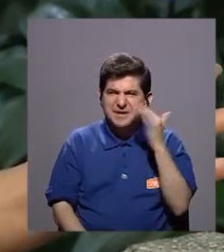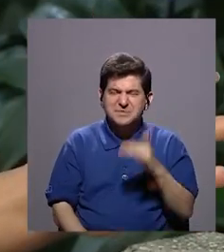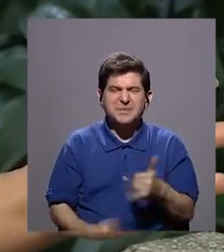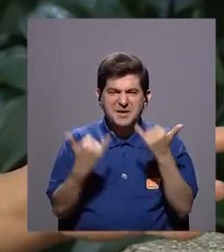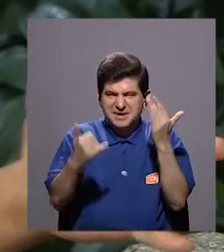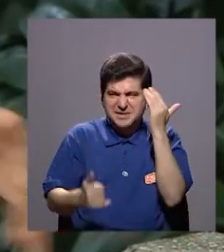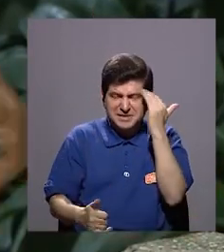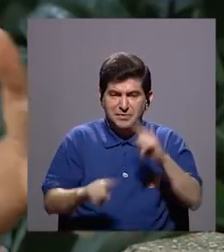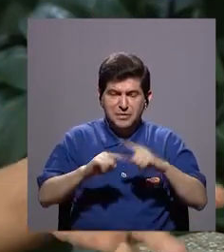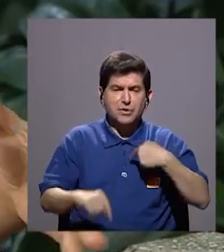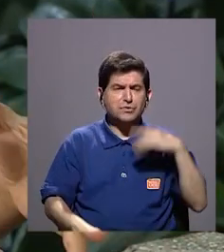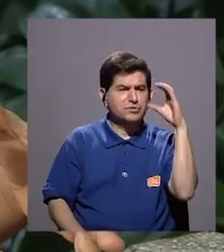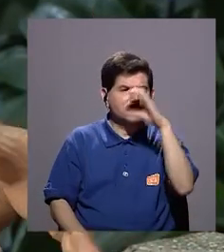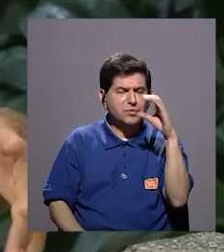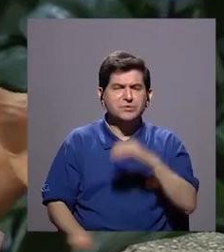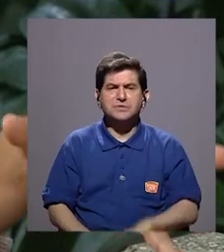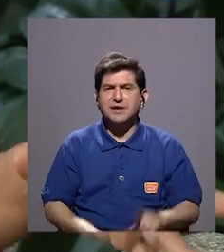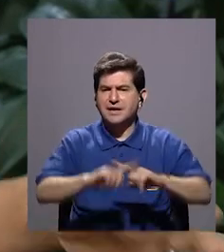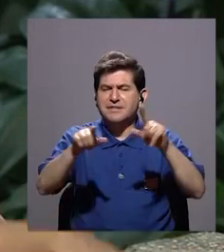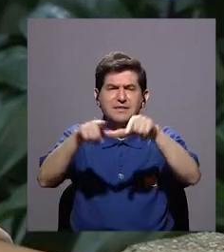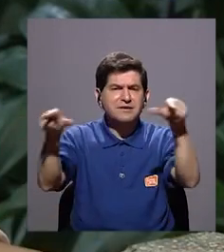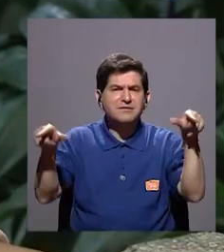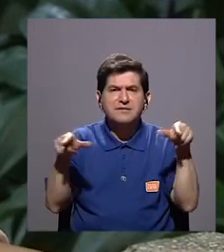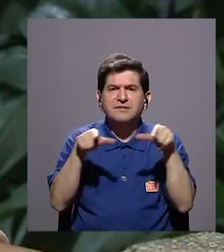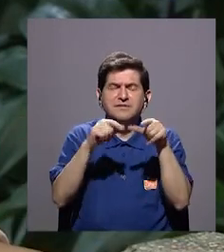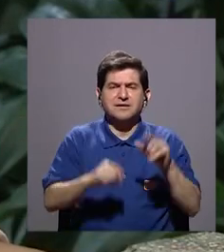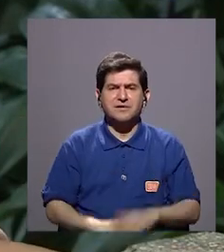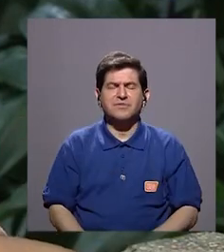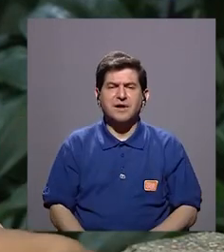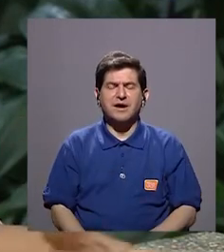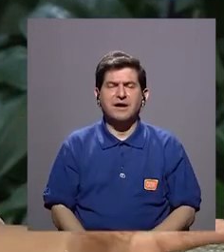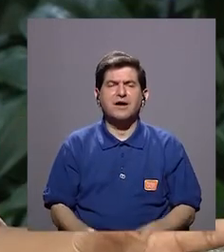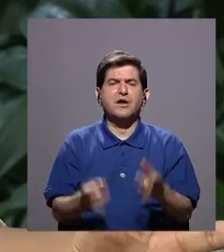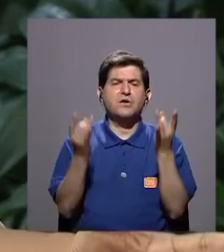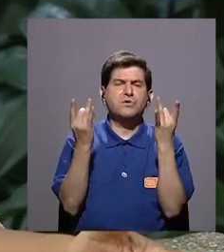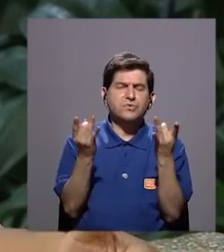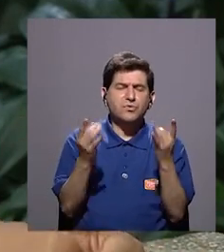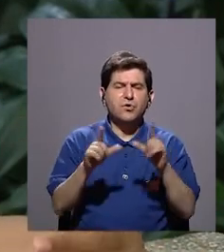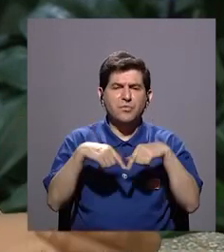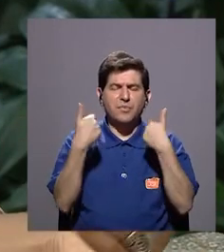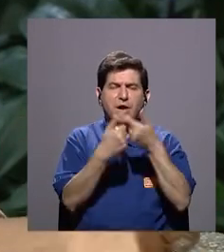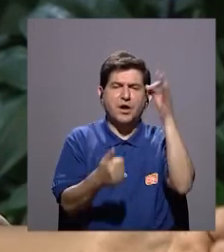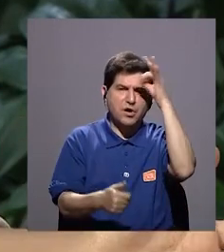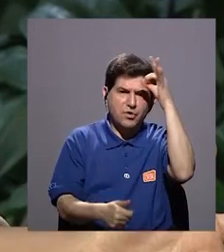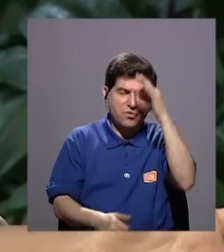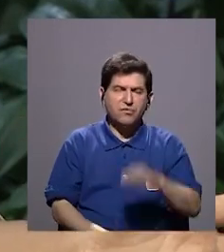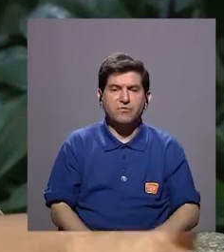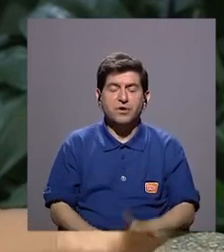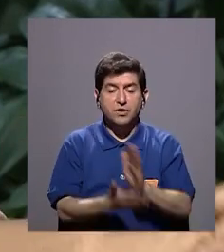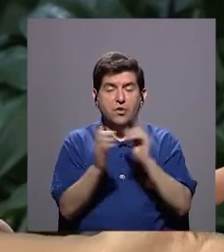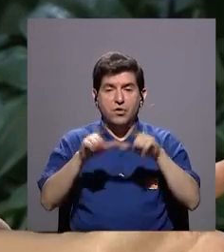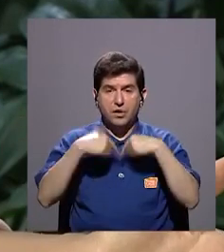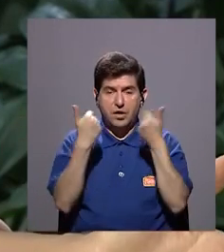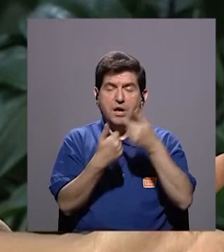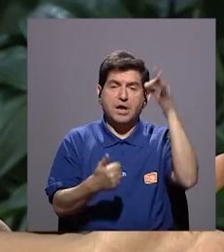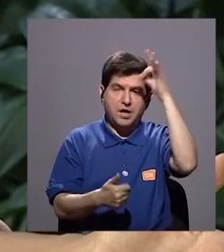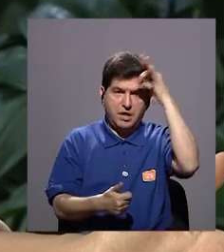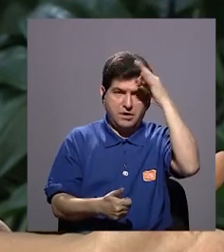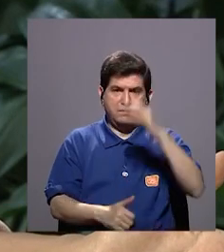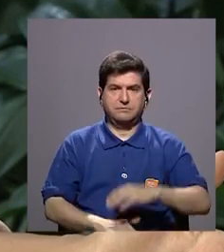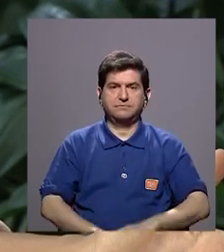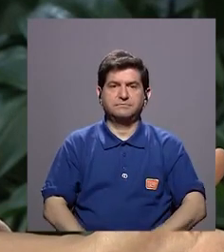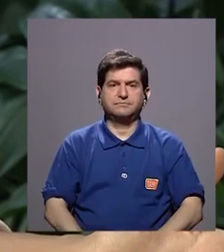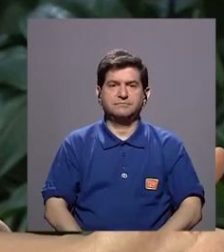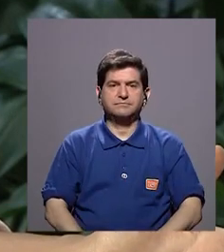siempre eso, pero yo estaba buscando algo. Estaba visitando muchos lugares de yoga, grupos filosóficos. Estuve en algunos grupos